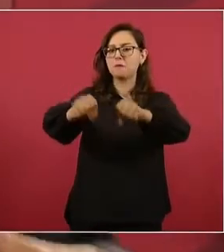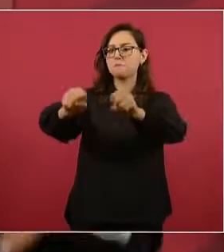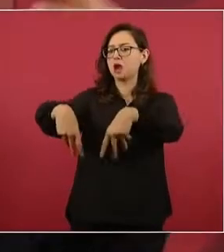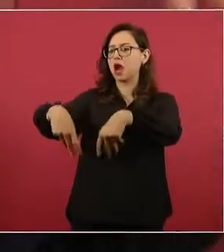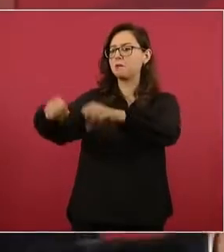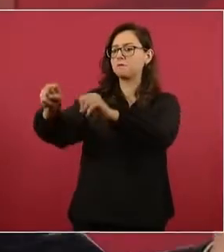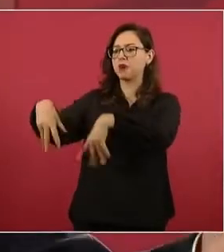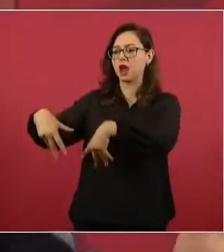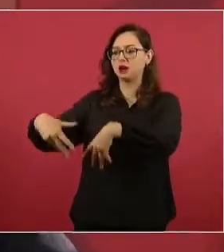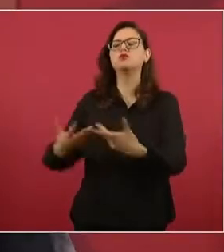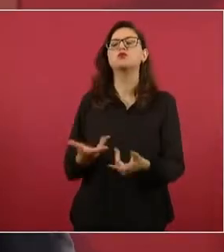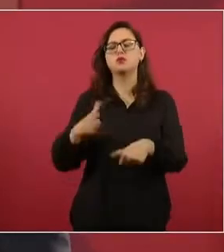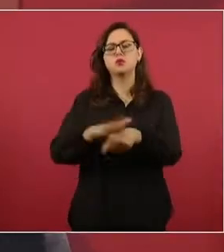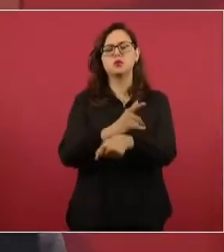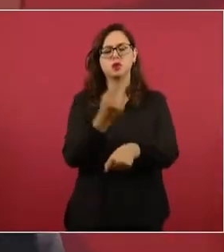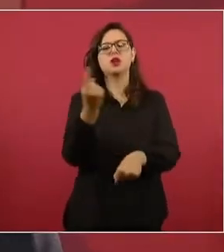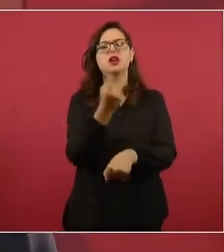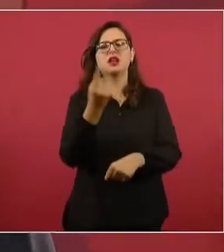hacían un hospital